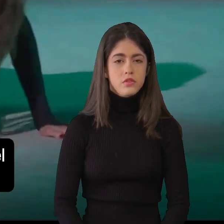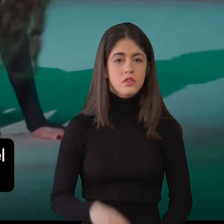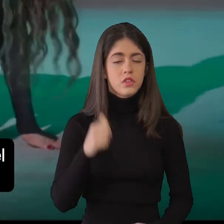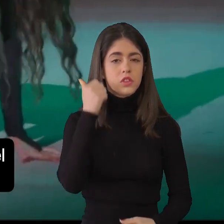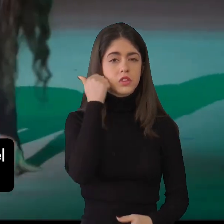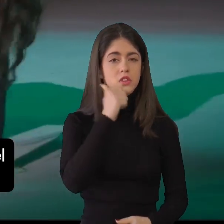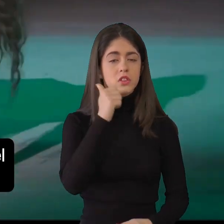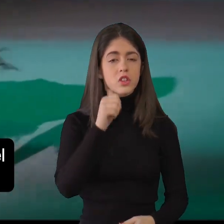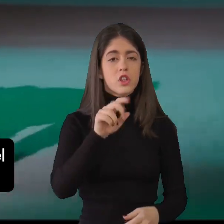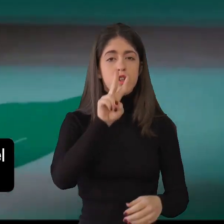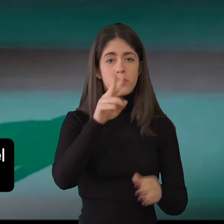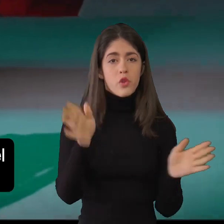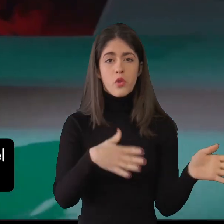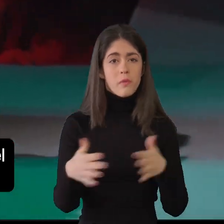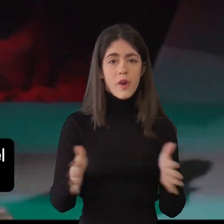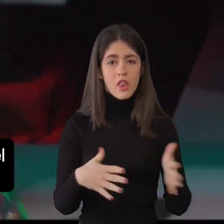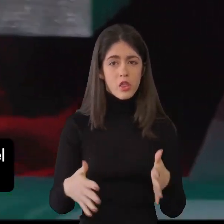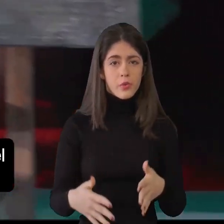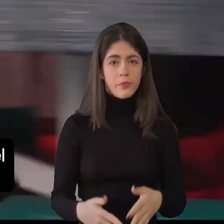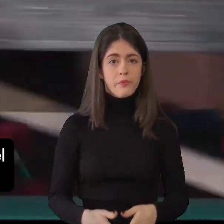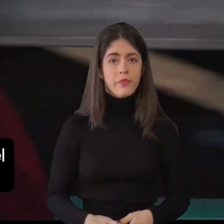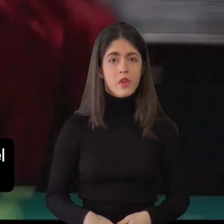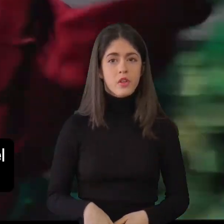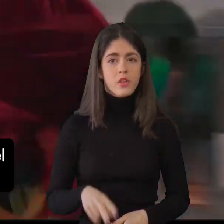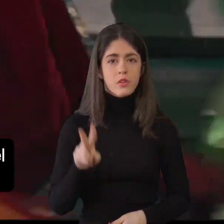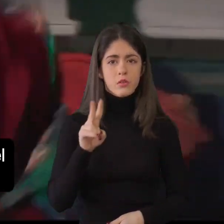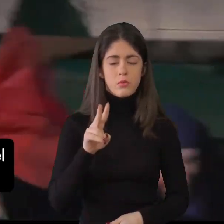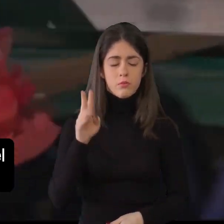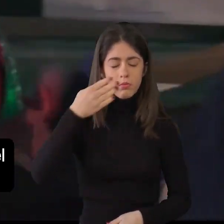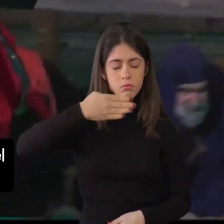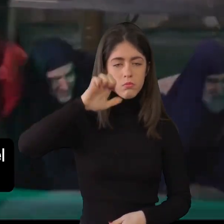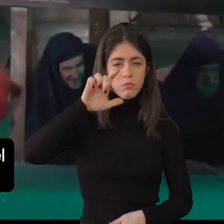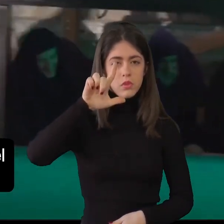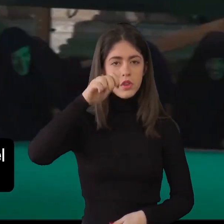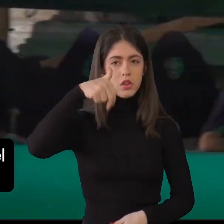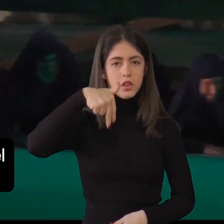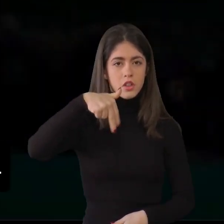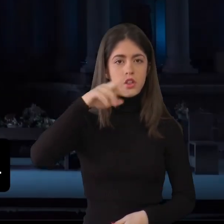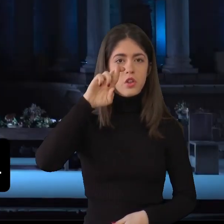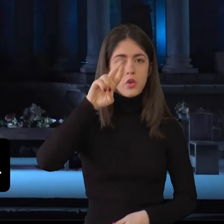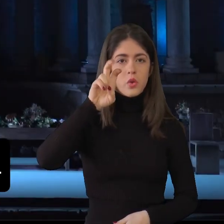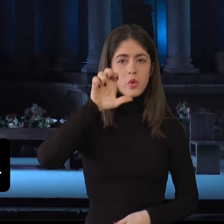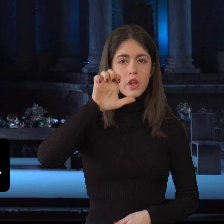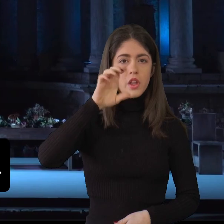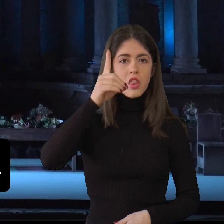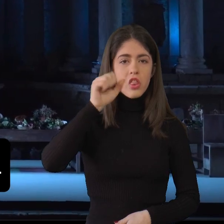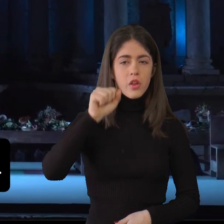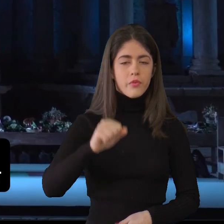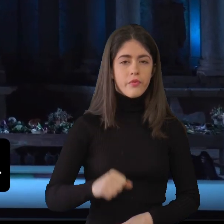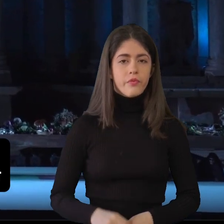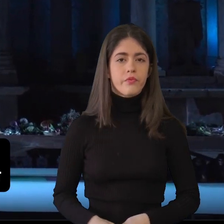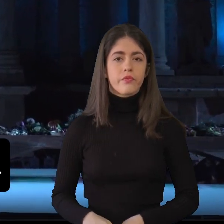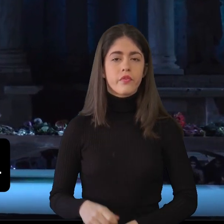Para el sábado 2 de marzo, Belén Rueda actuará sobre el escenario del Gran Teatro con la obra Salomé, a partir de las 8 de la